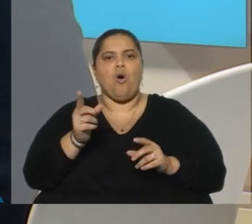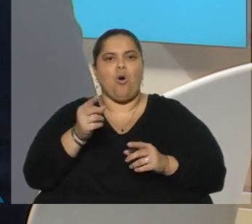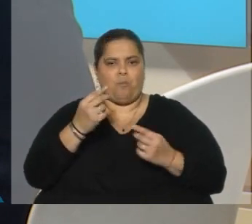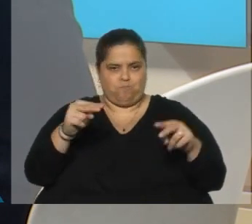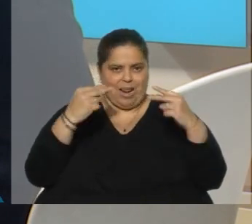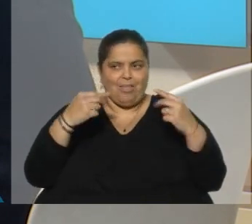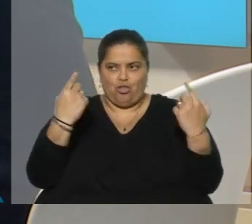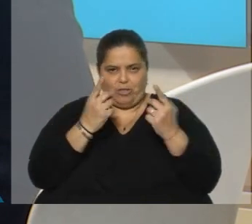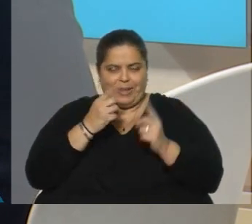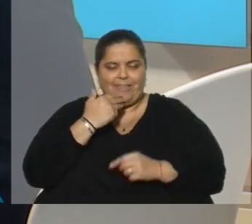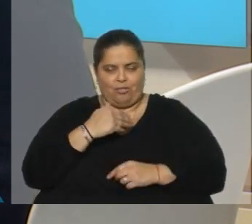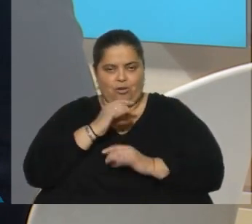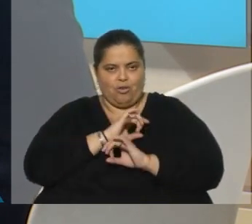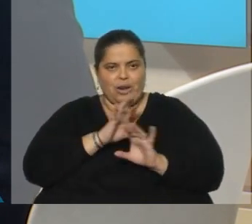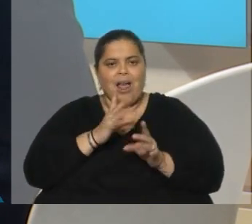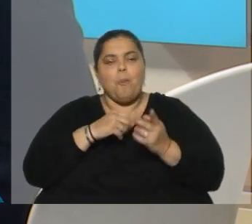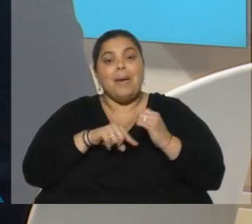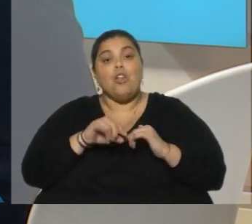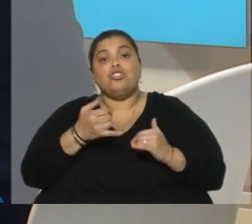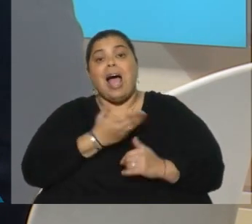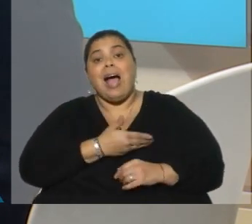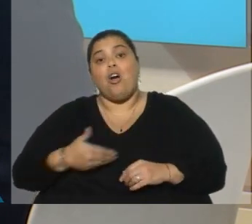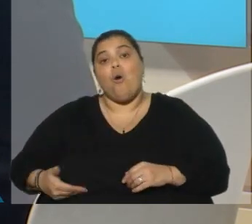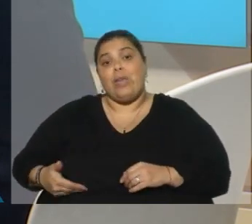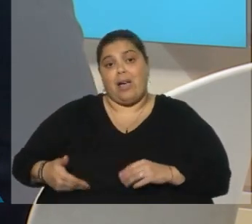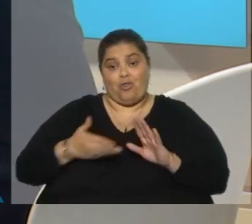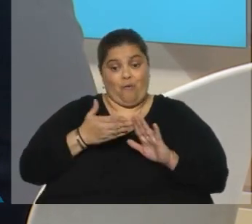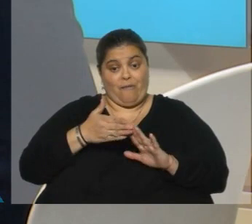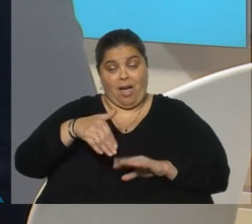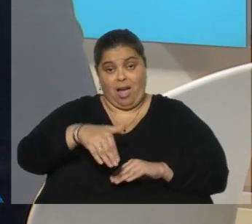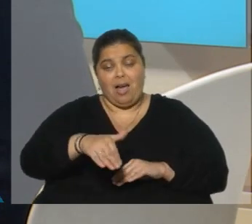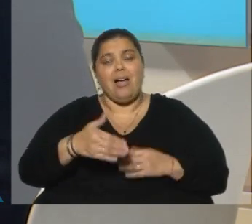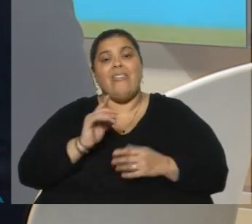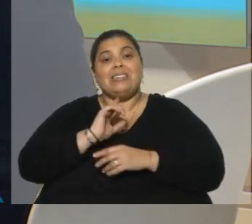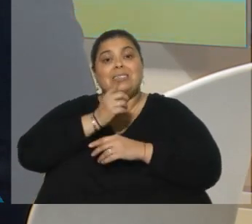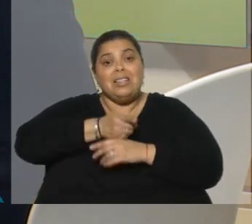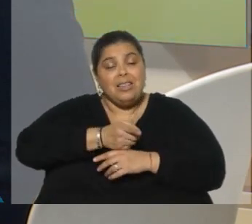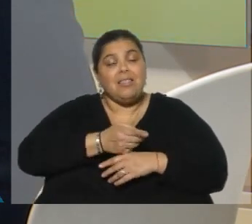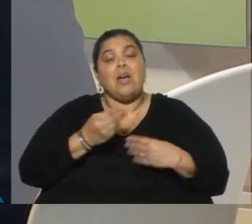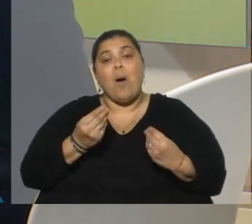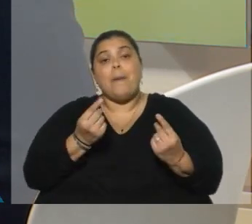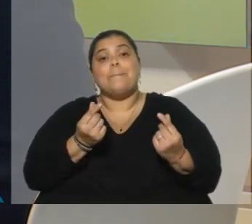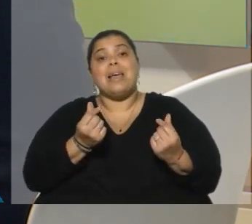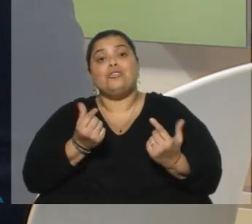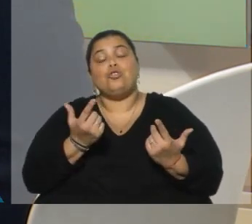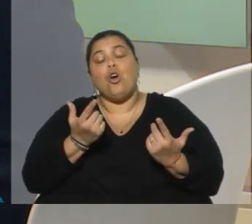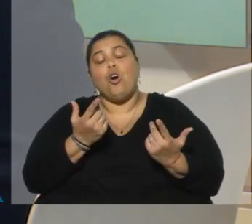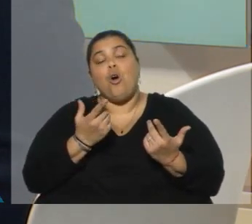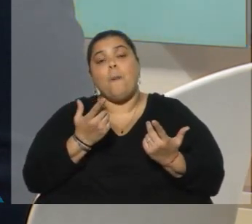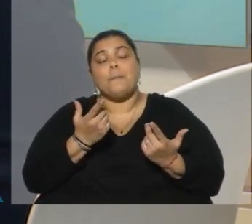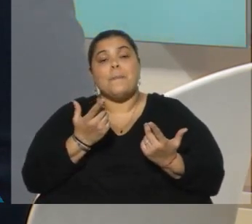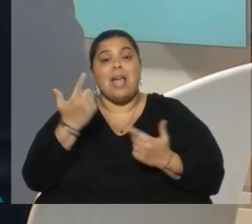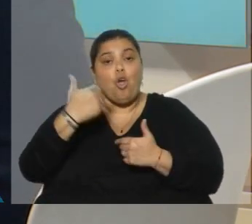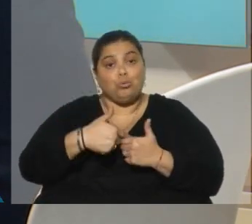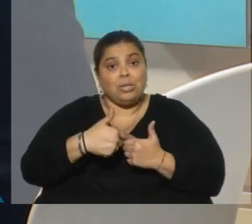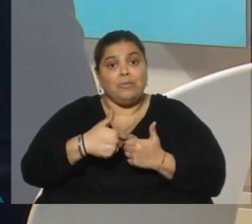nos está dando, pero ya el gobierno en horas tiene que decidir sobre el precio de los combustibles, sobre un ajuste, si